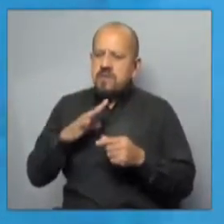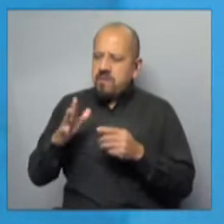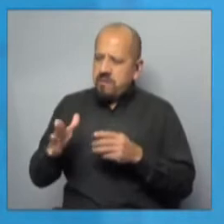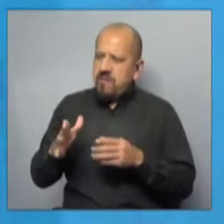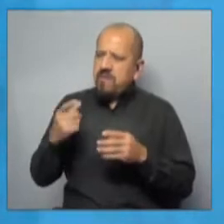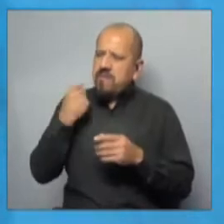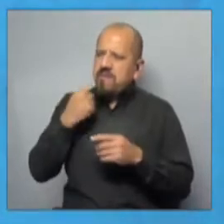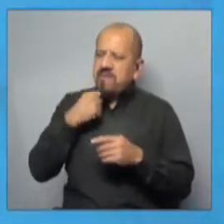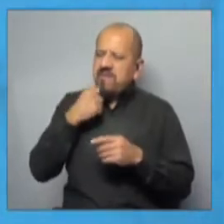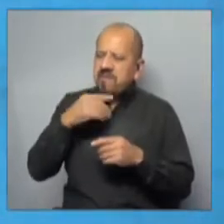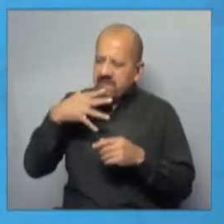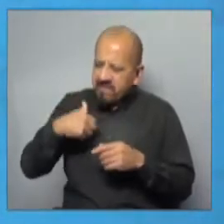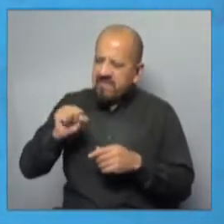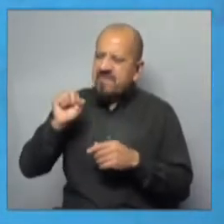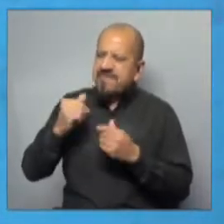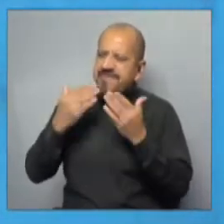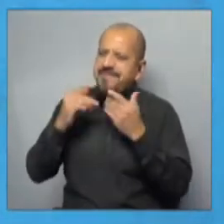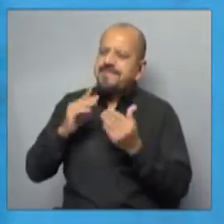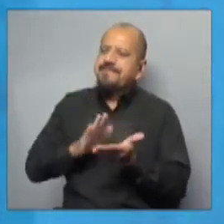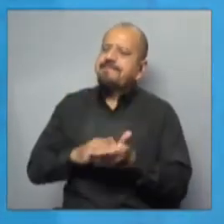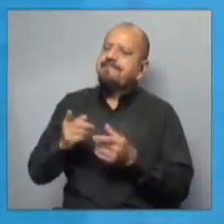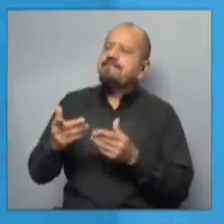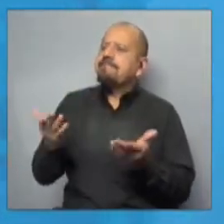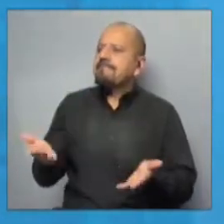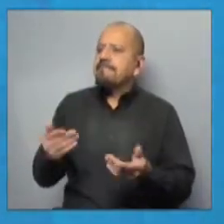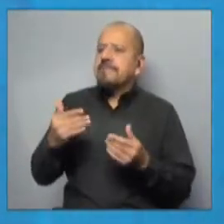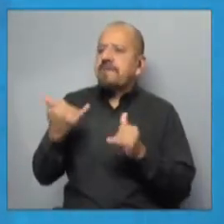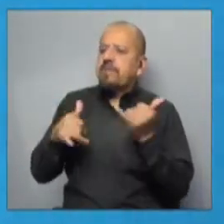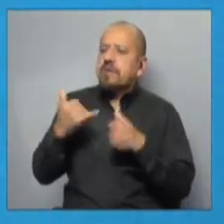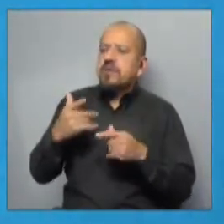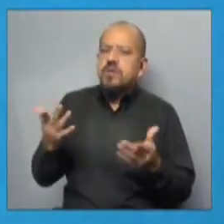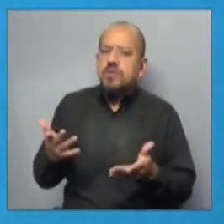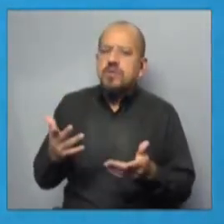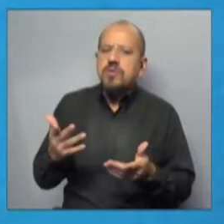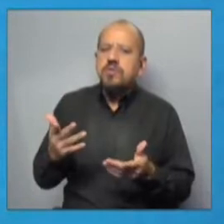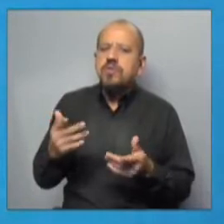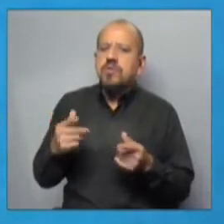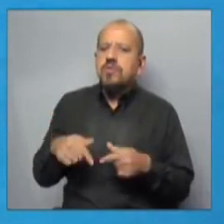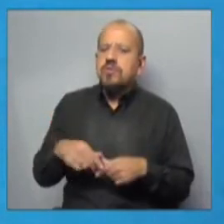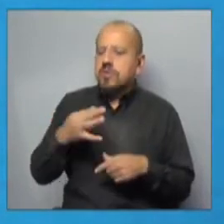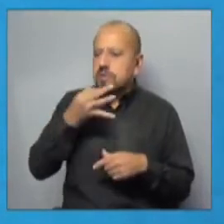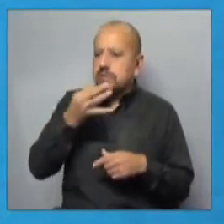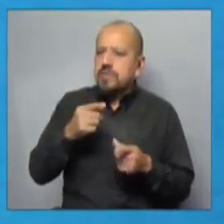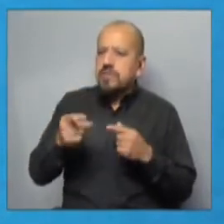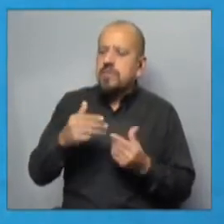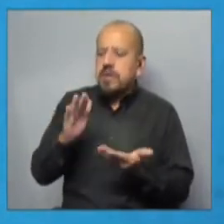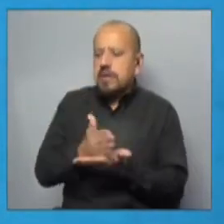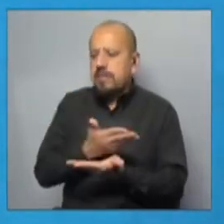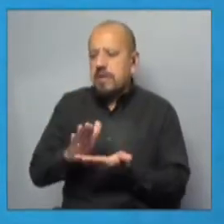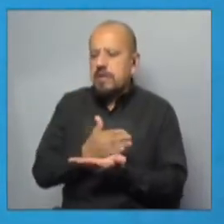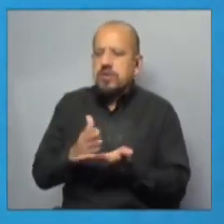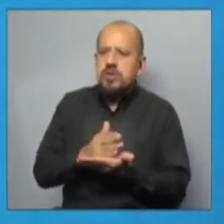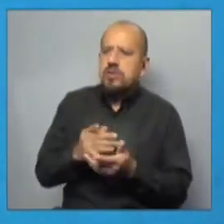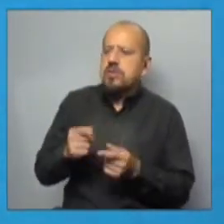todos nos falta hablar un poco más llega la información a la población para evitar entre otras cosas lo que hablábamos recién la discriminación los